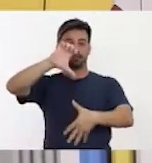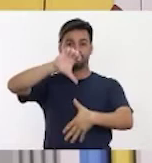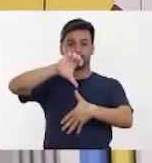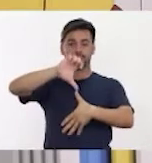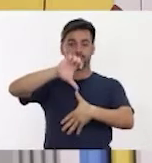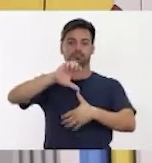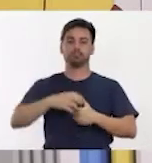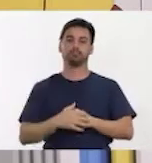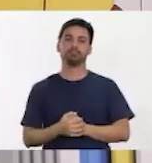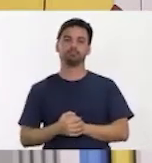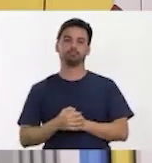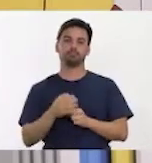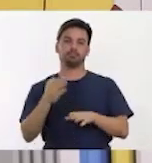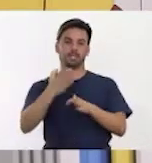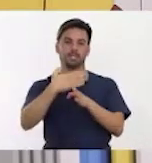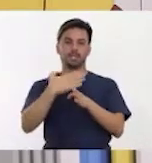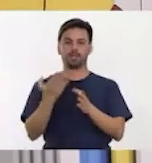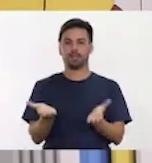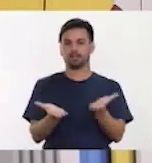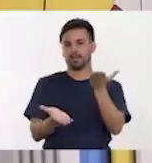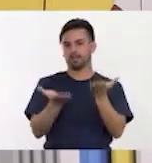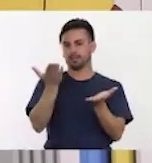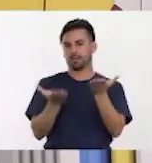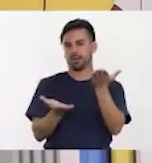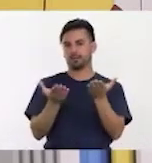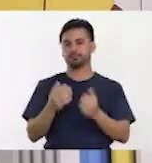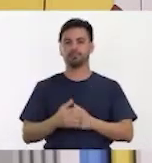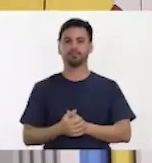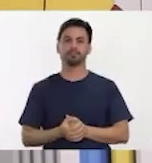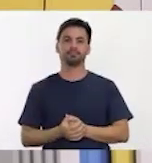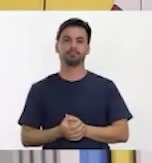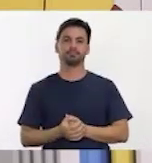continuará ahondándose a lo largo del siglo XIX.